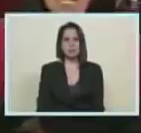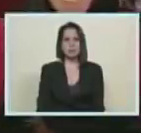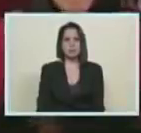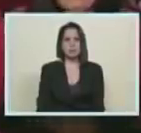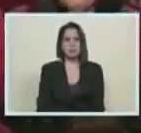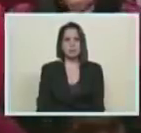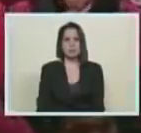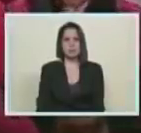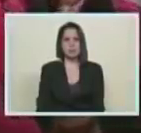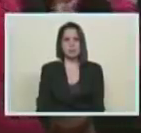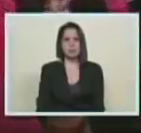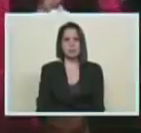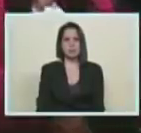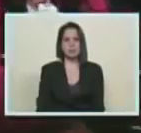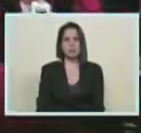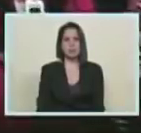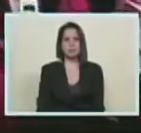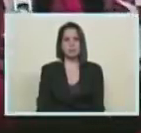Ahora,